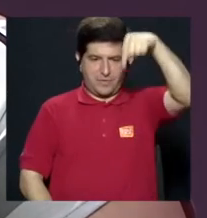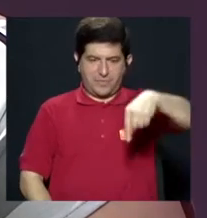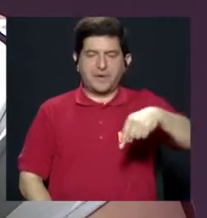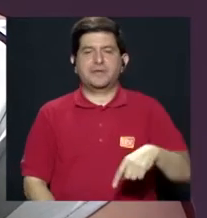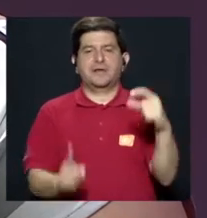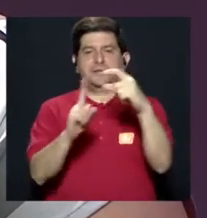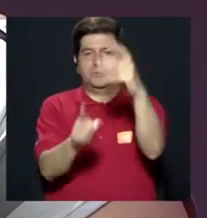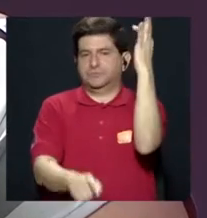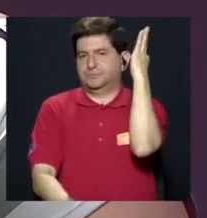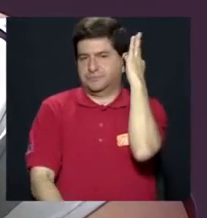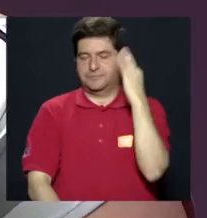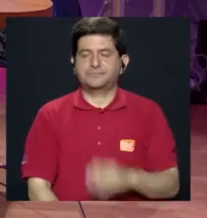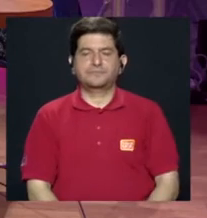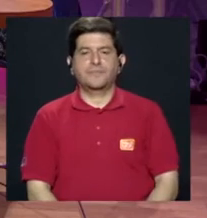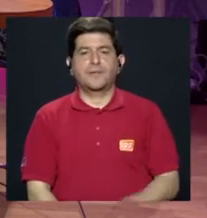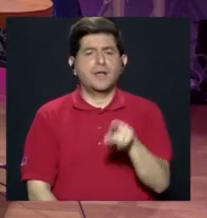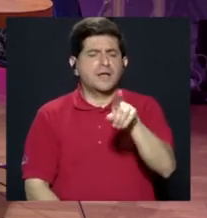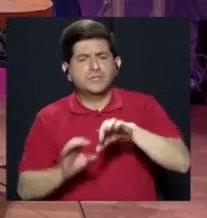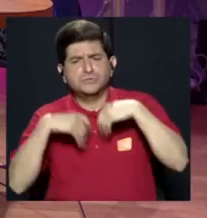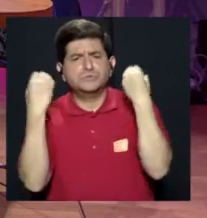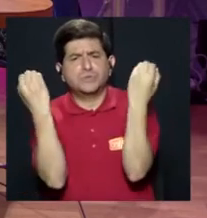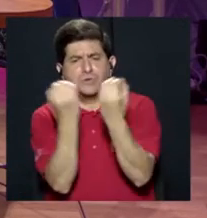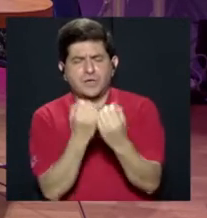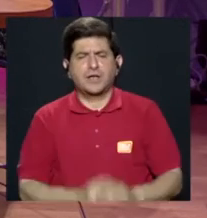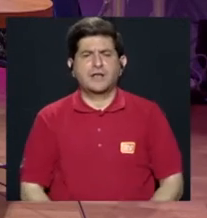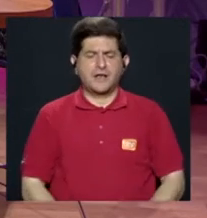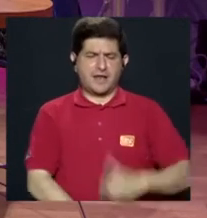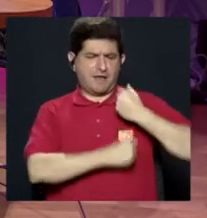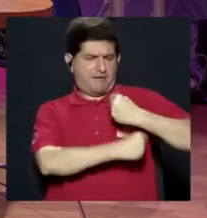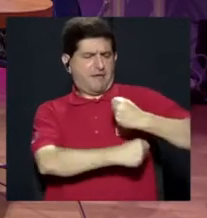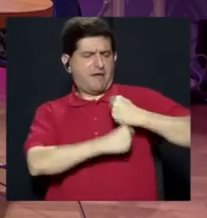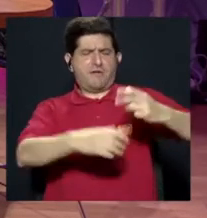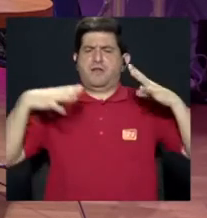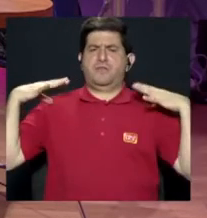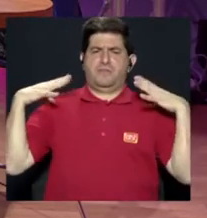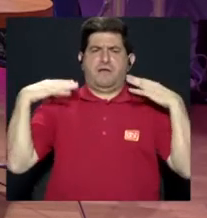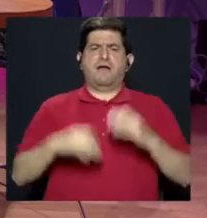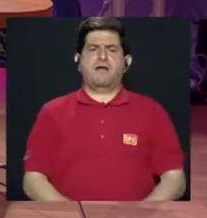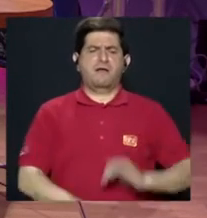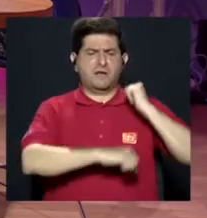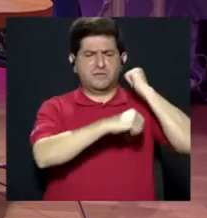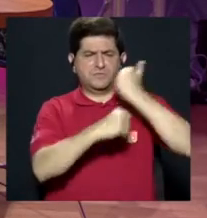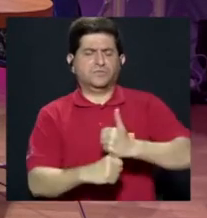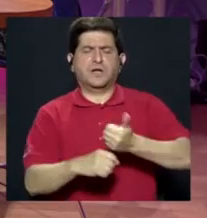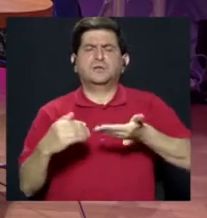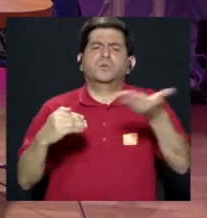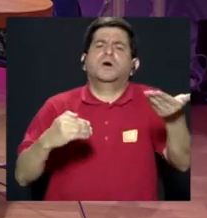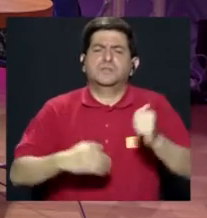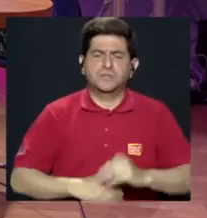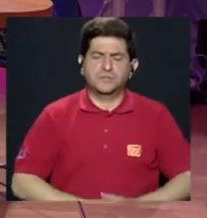Palabra de Mujer. Gracias. Esta organización Guerreras y Guerreros de Ángeles, ¿cuándo se formó?